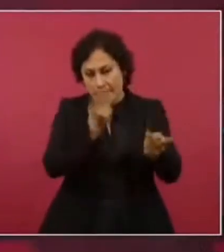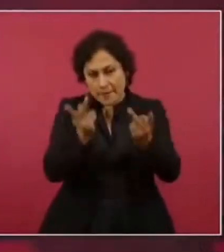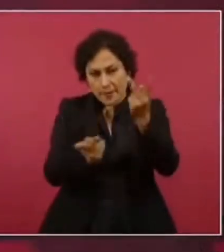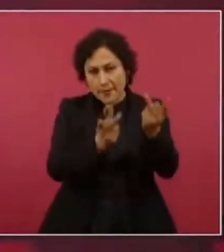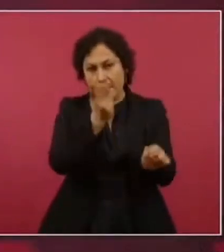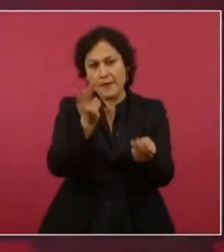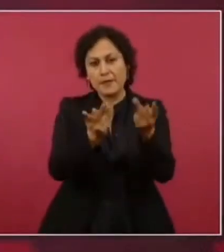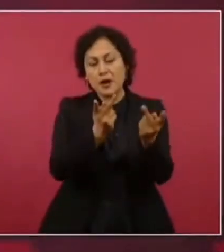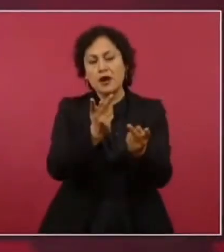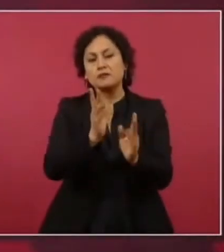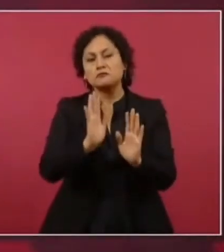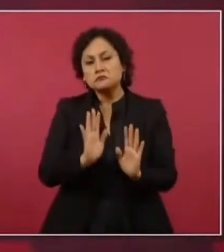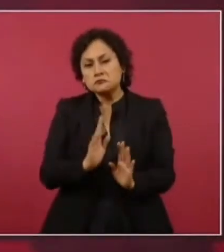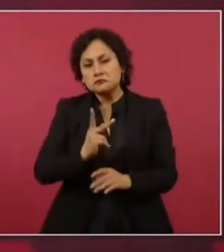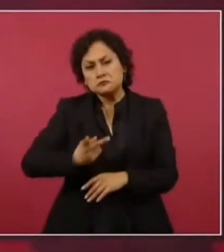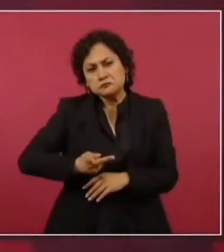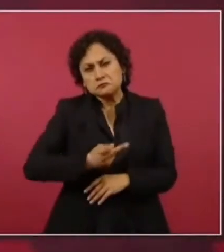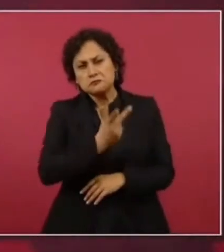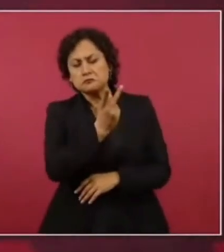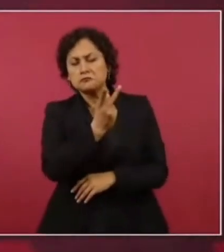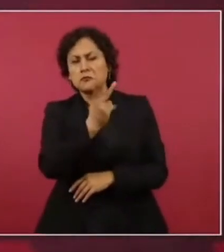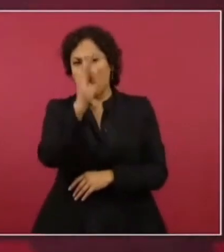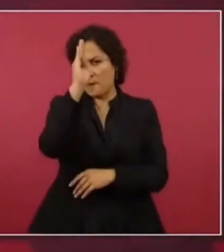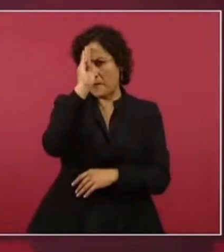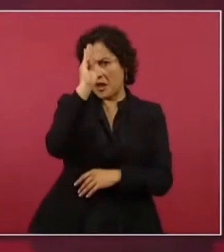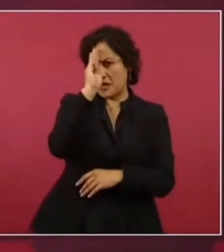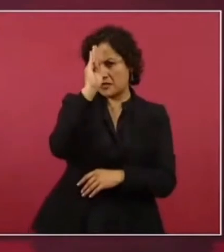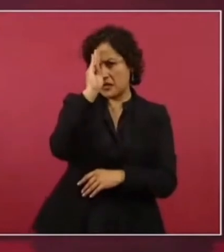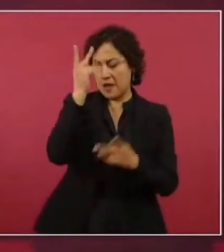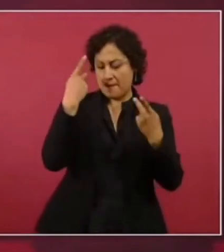consideran que los migrantes